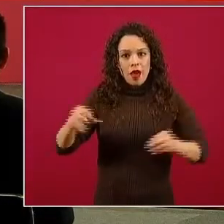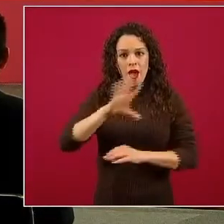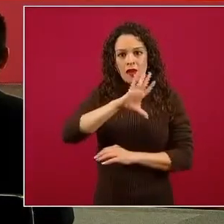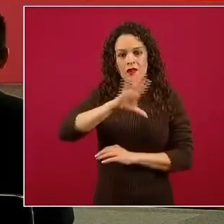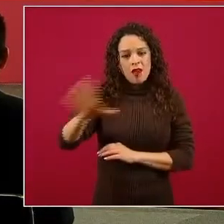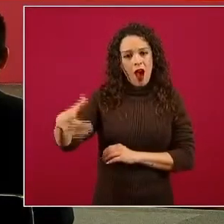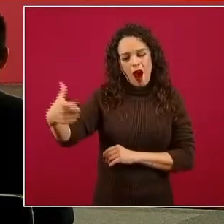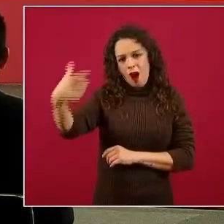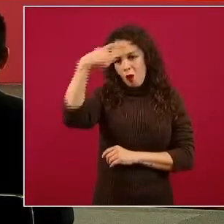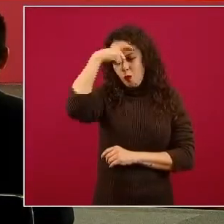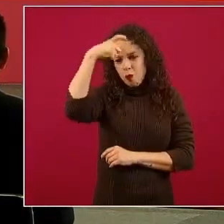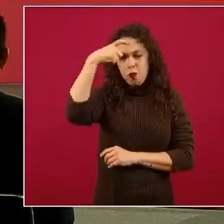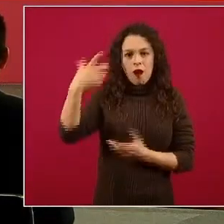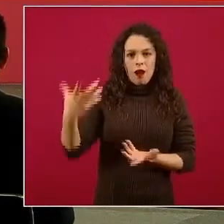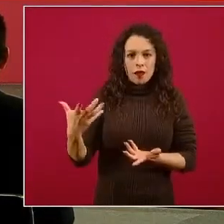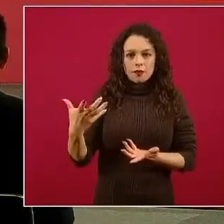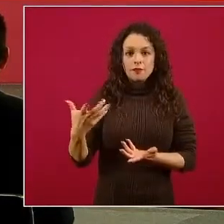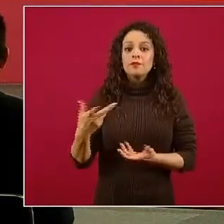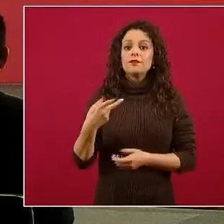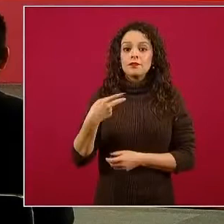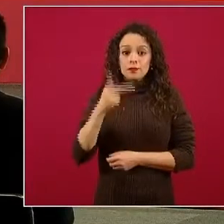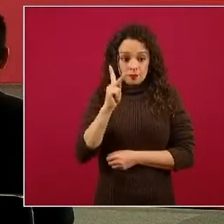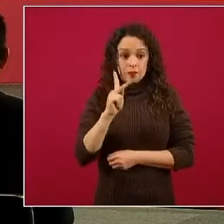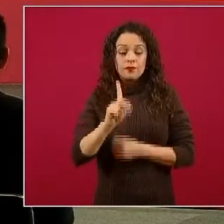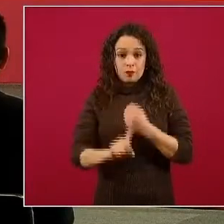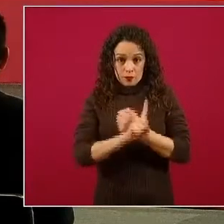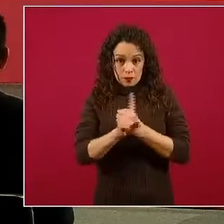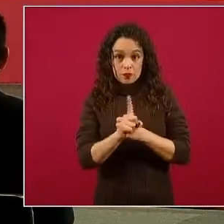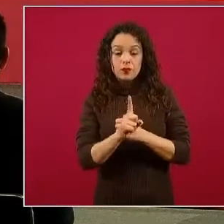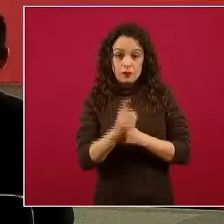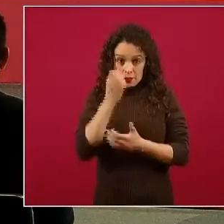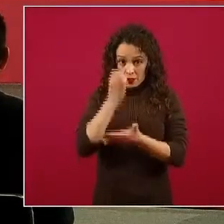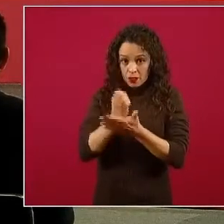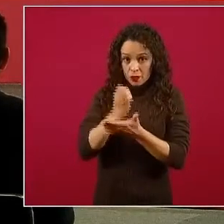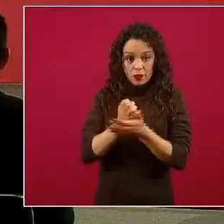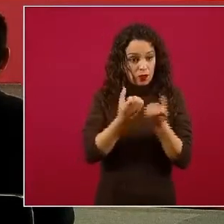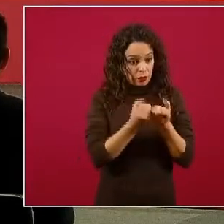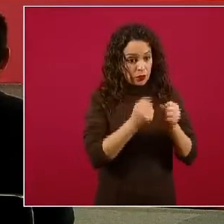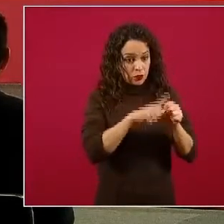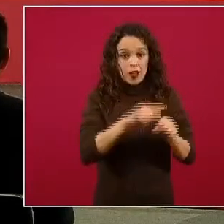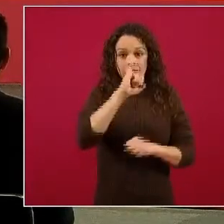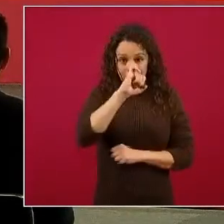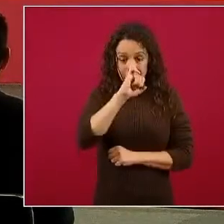las afectaciones económicas y sociales que también ha causado, la epidemia no